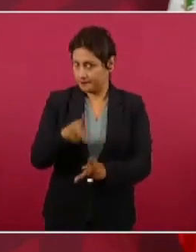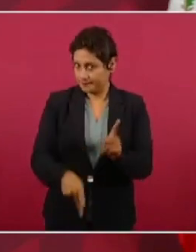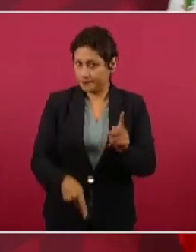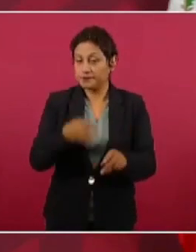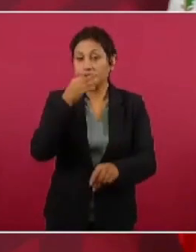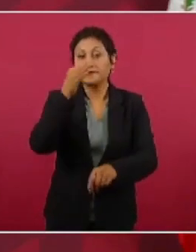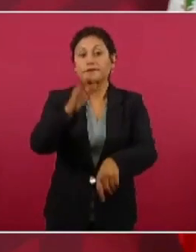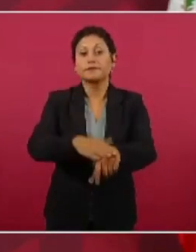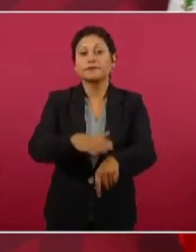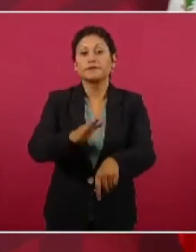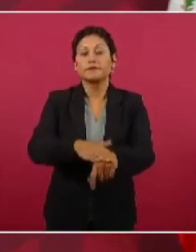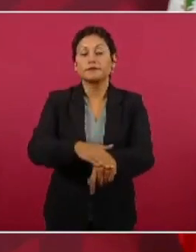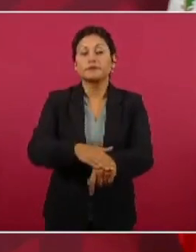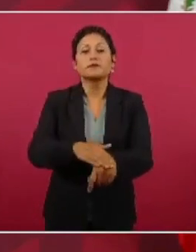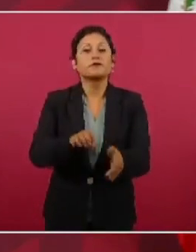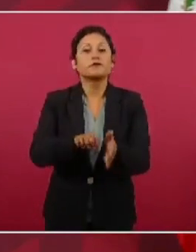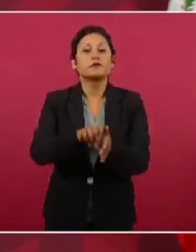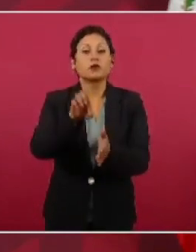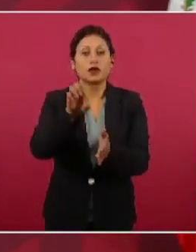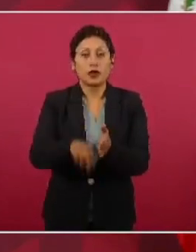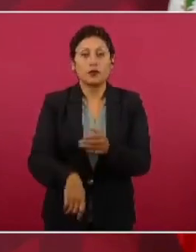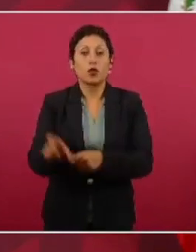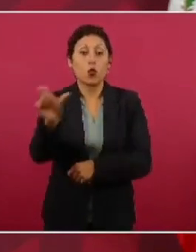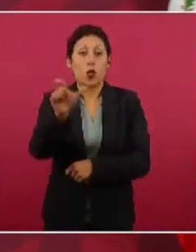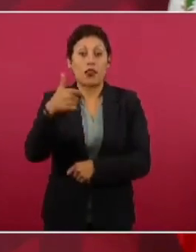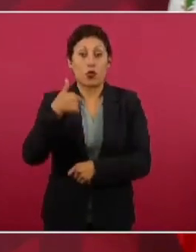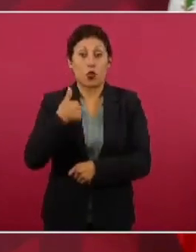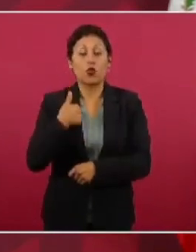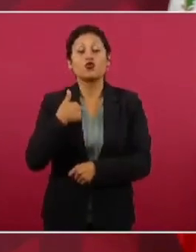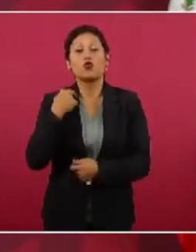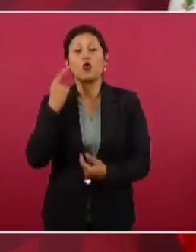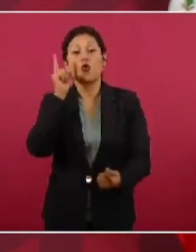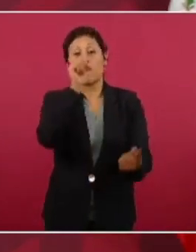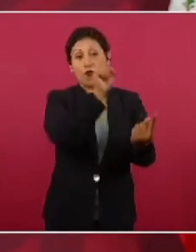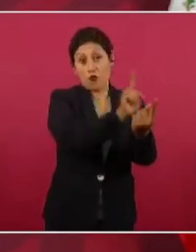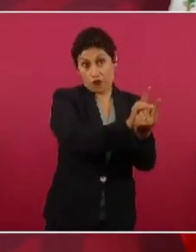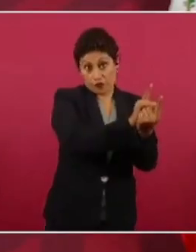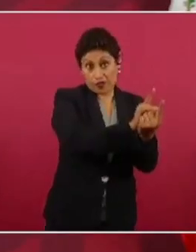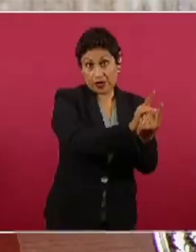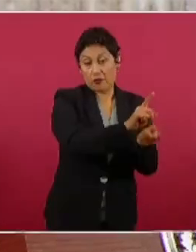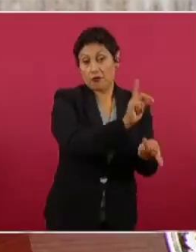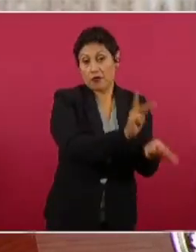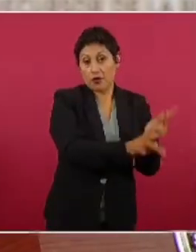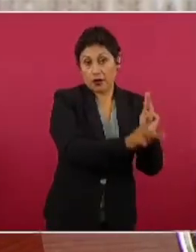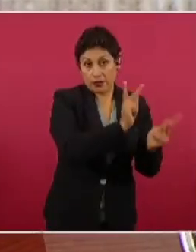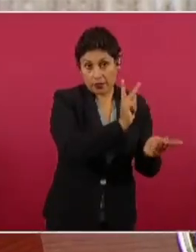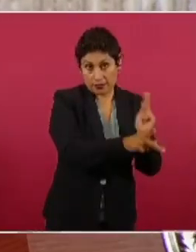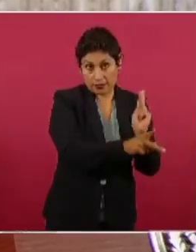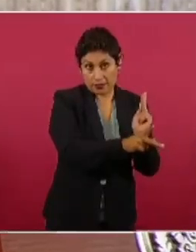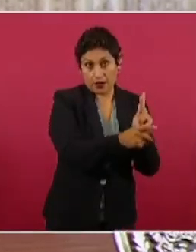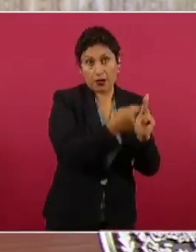que cuando me tocó hablar con él, tratar con él,